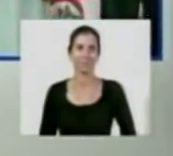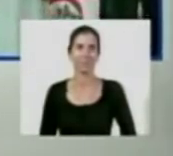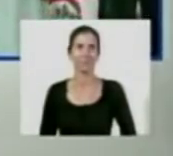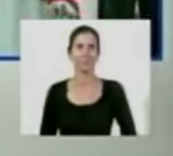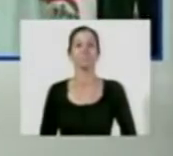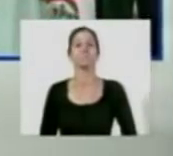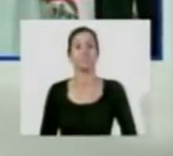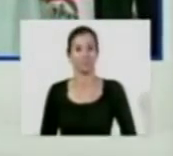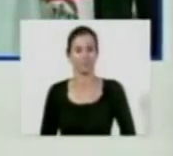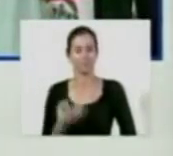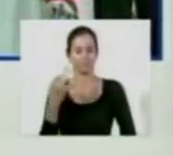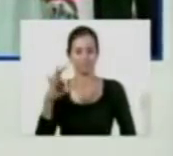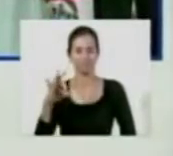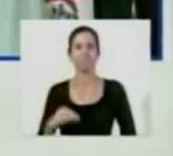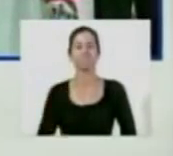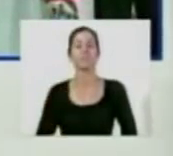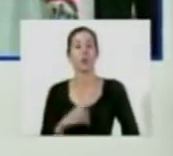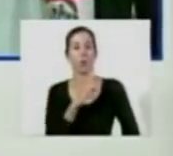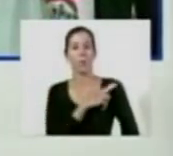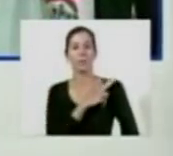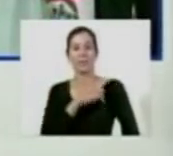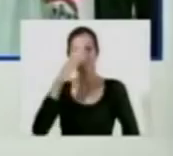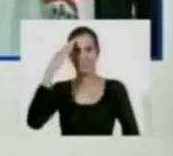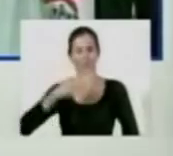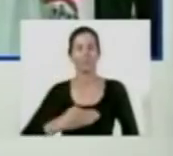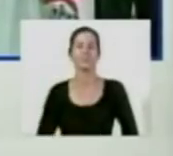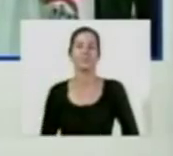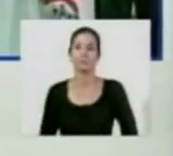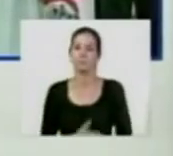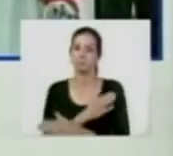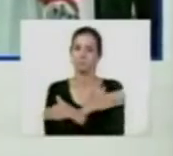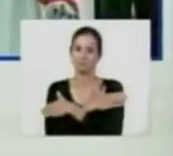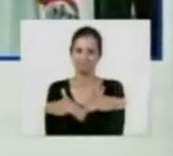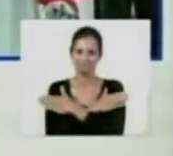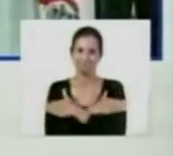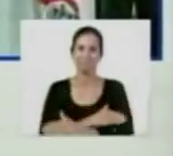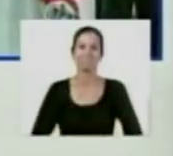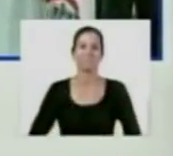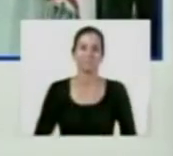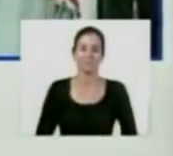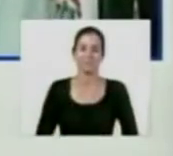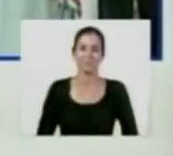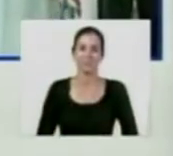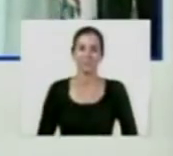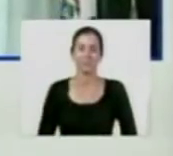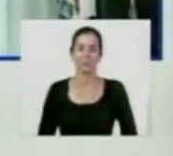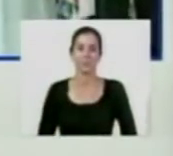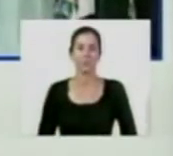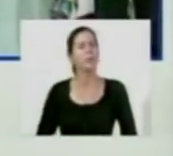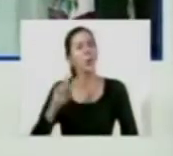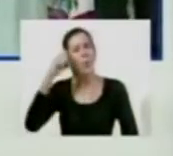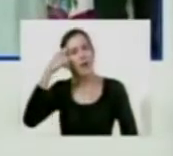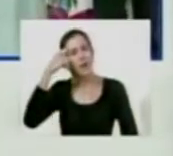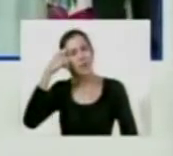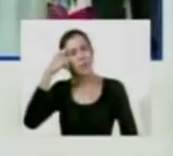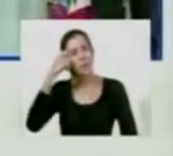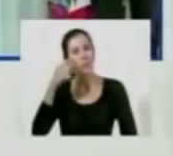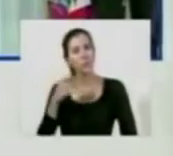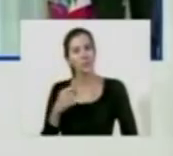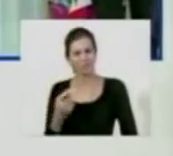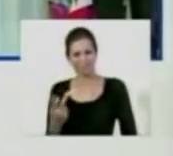Muy bien, comandante Torrealba Pérez, lo felicito. Ese volumen es perfecto. Recuerdo cuando estábamos allá en el